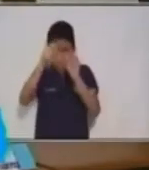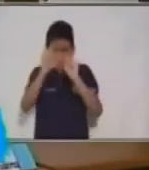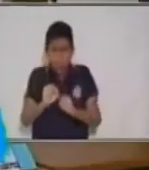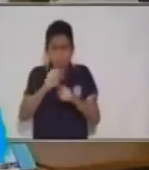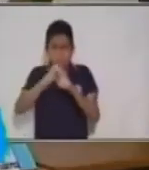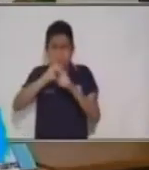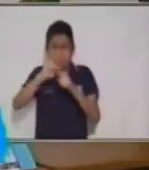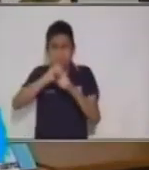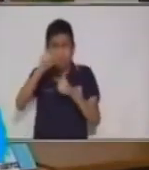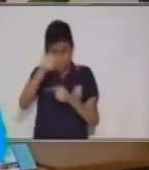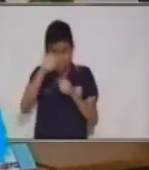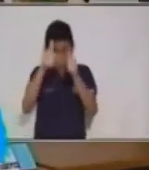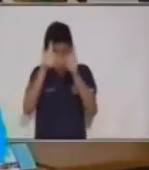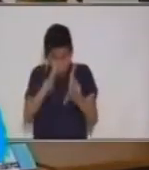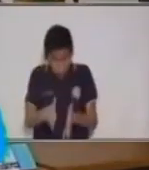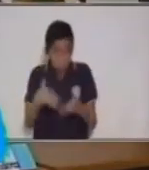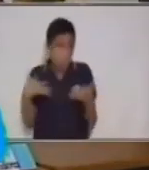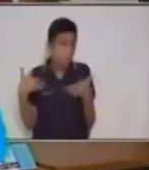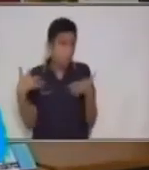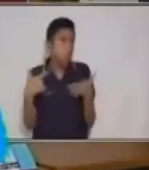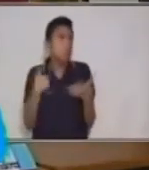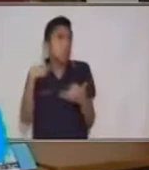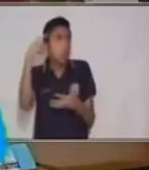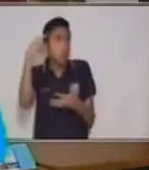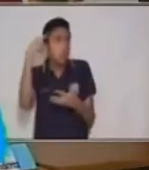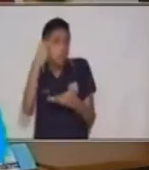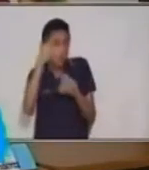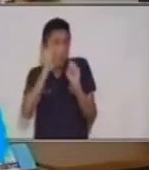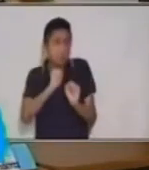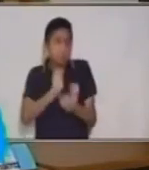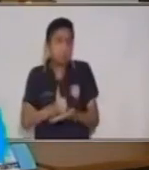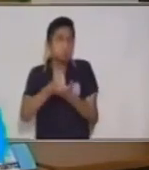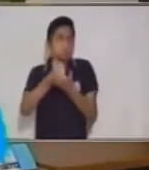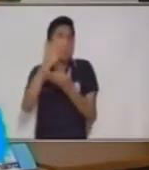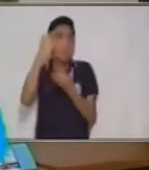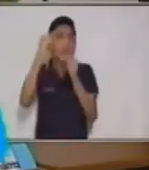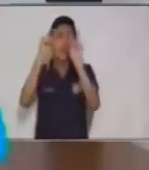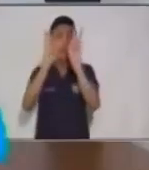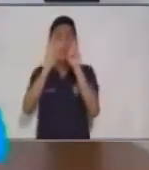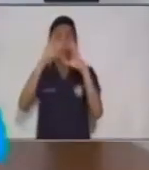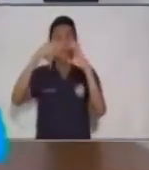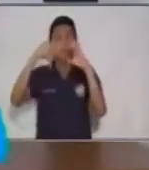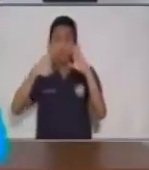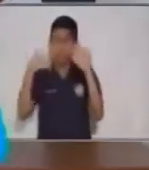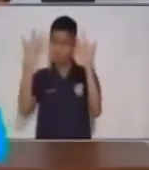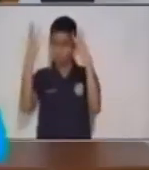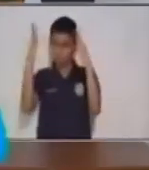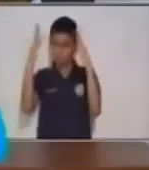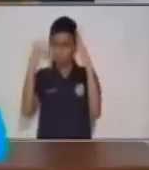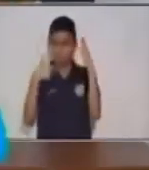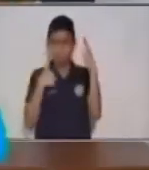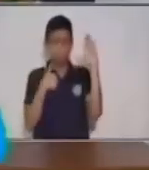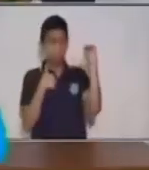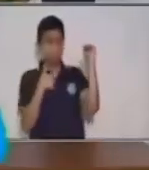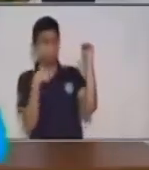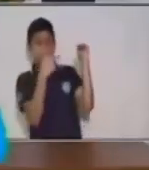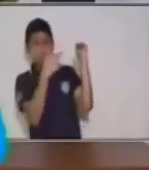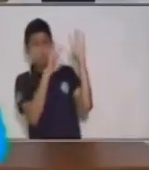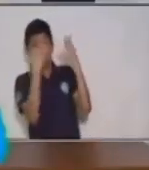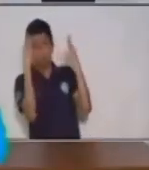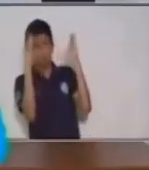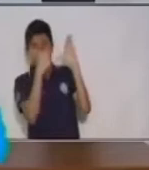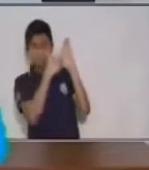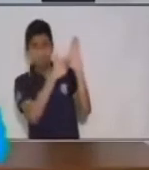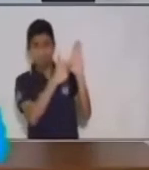como estudiante, pues creo yo de que vas a apoyar un poco en el desarrollo del mismo. Entonces yo te felicito, ya hace unos días que se presentó